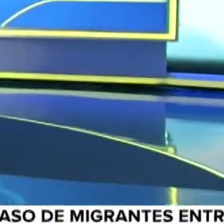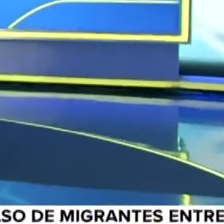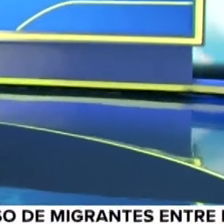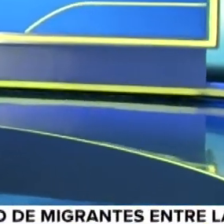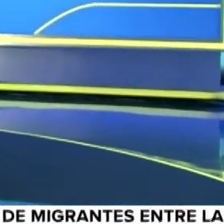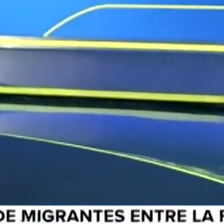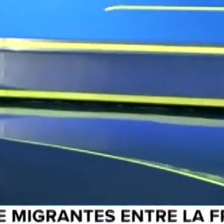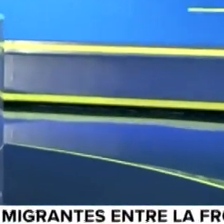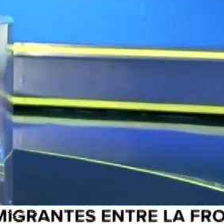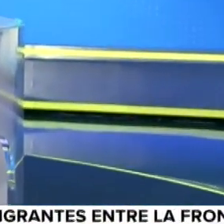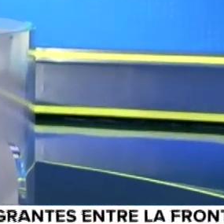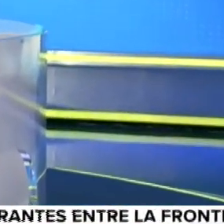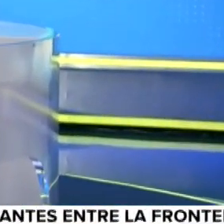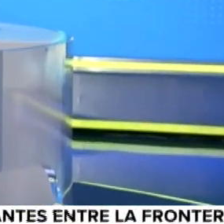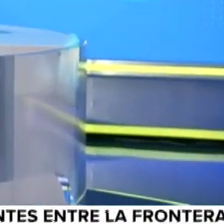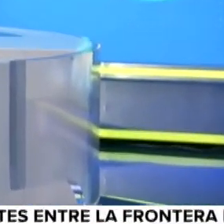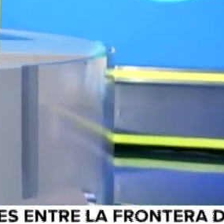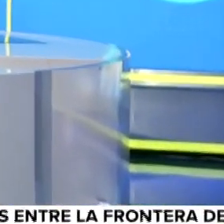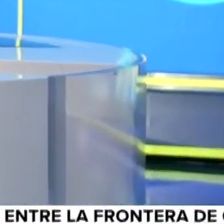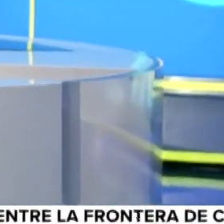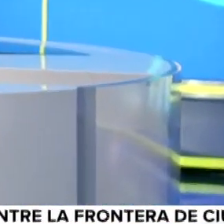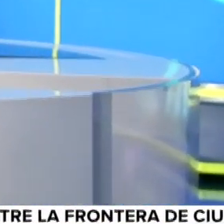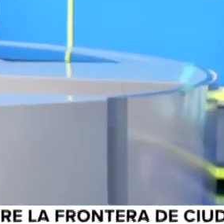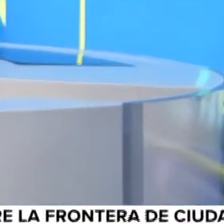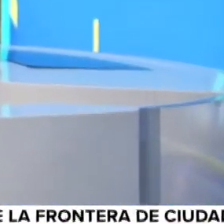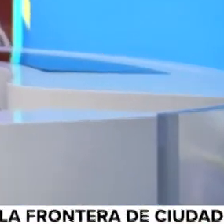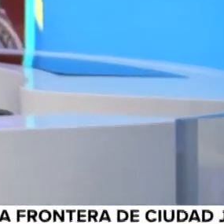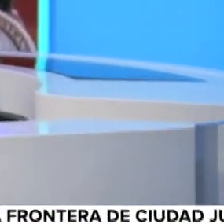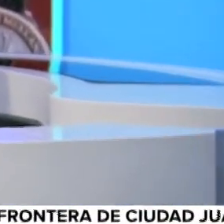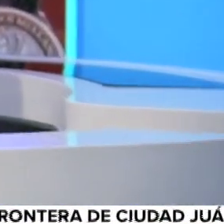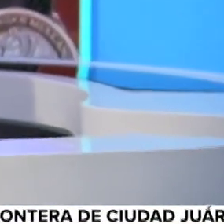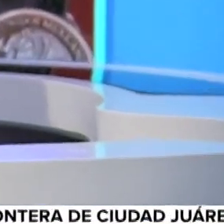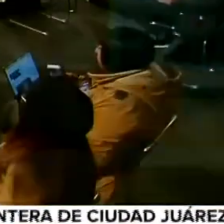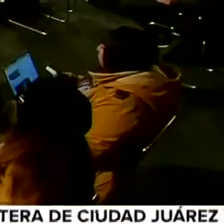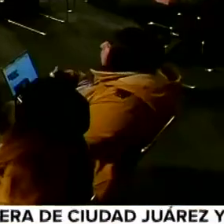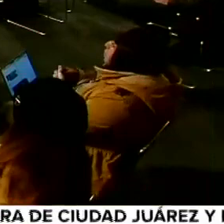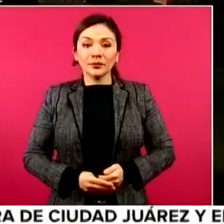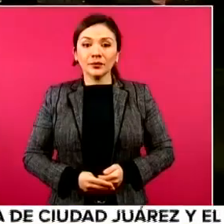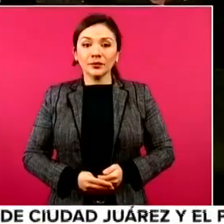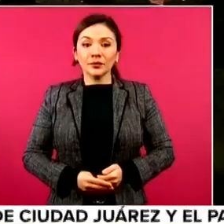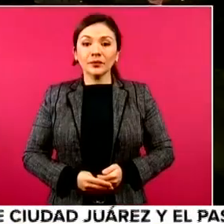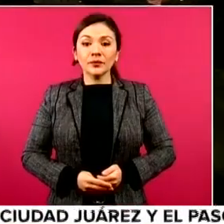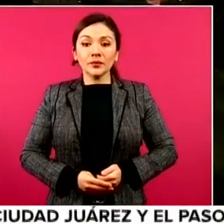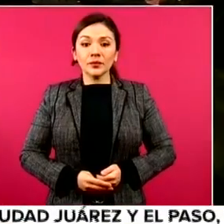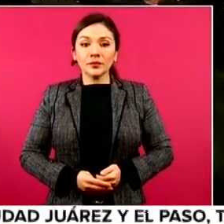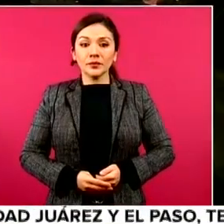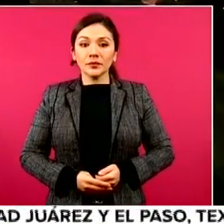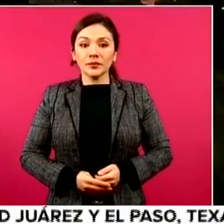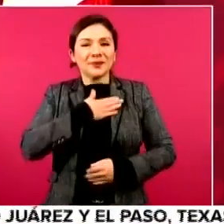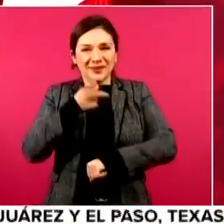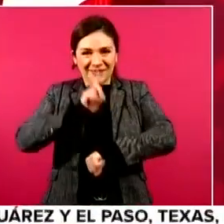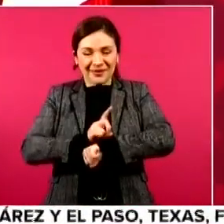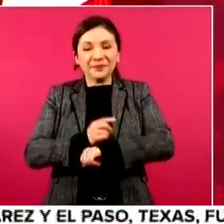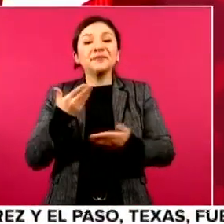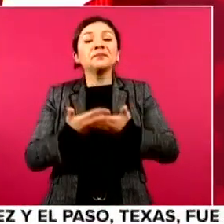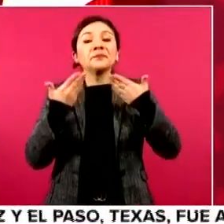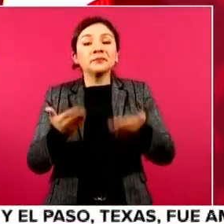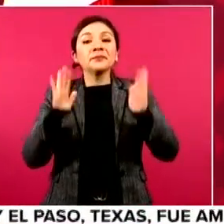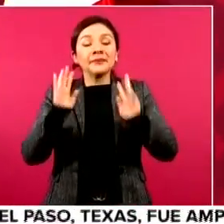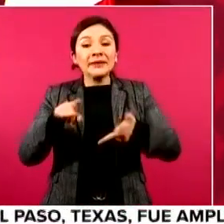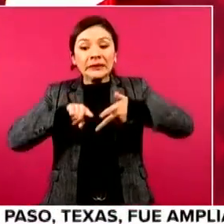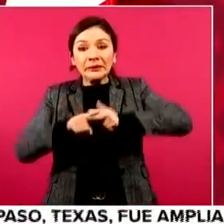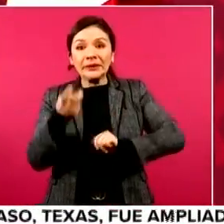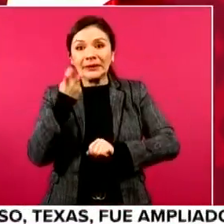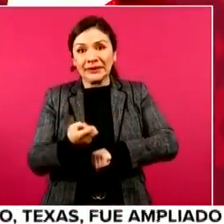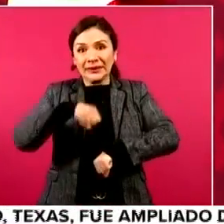Ayer el presidente López Obrador celebró que la UNAM investigue el presunto plagio de la tesis con el que se tituló a la ministra Yasmín Esquivel. Pidió